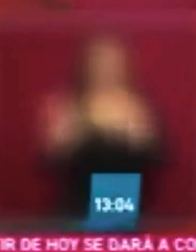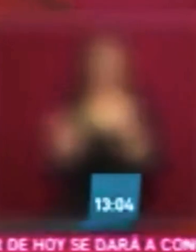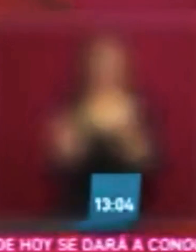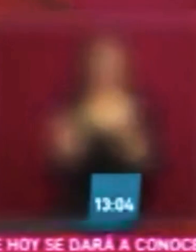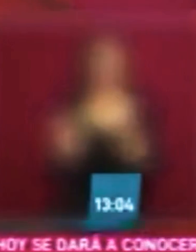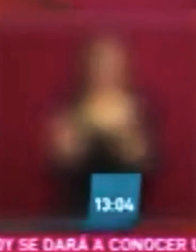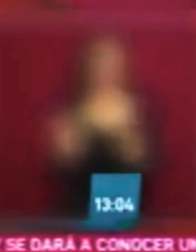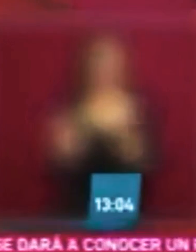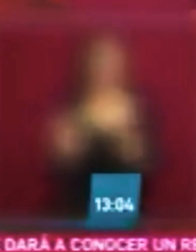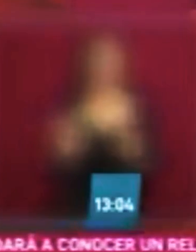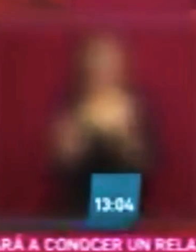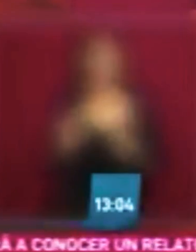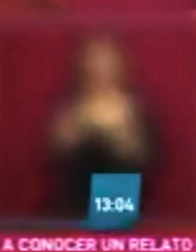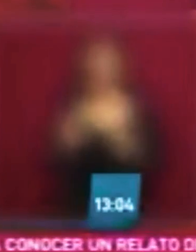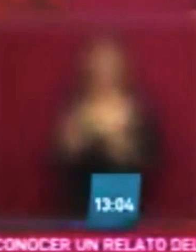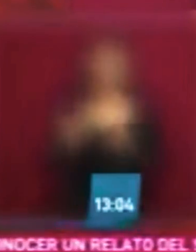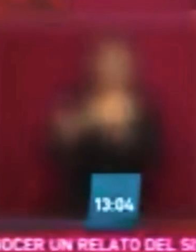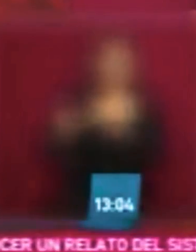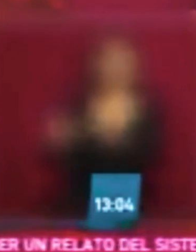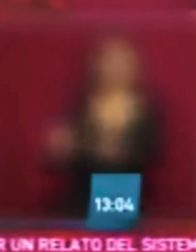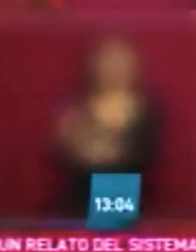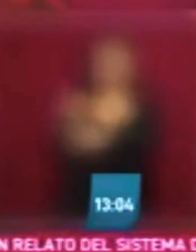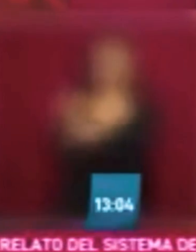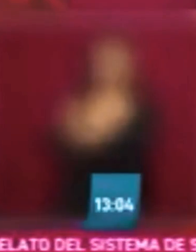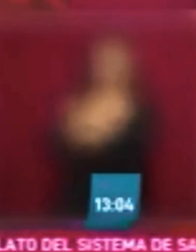desearía que se enjuiciara